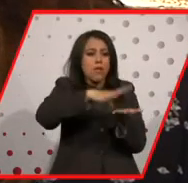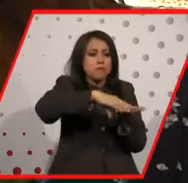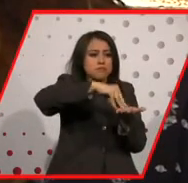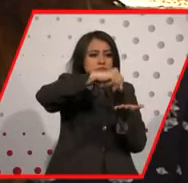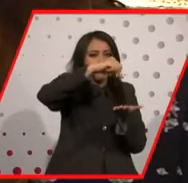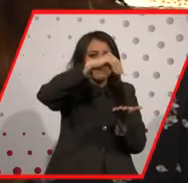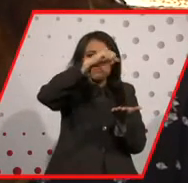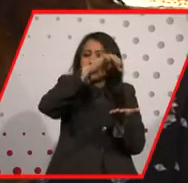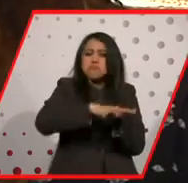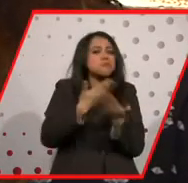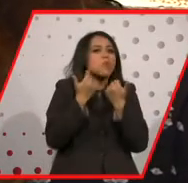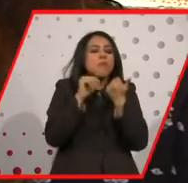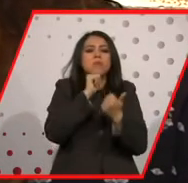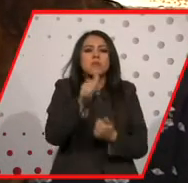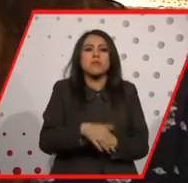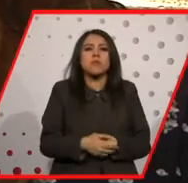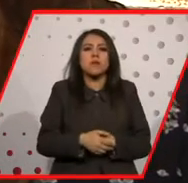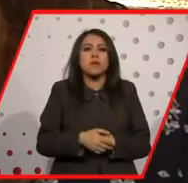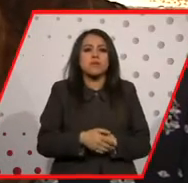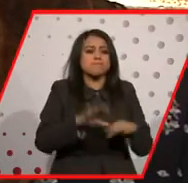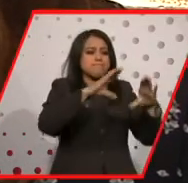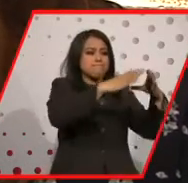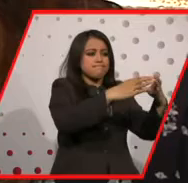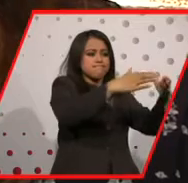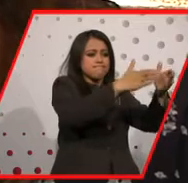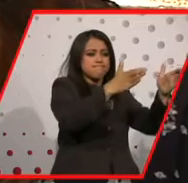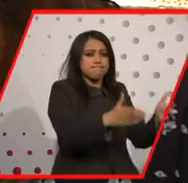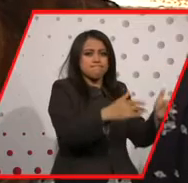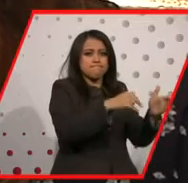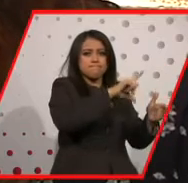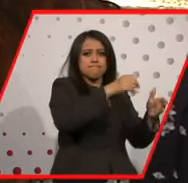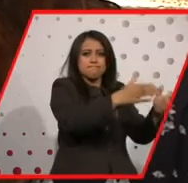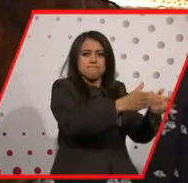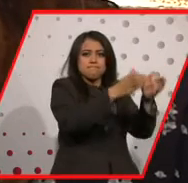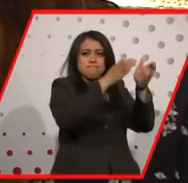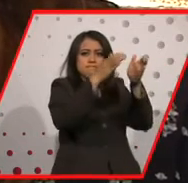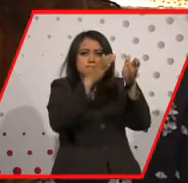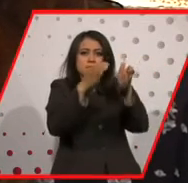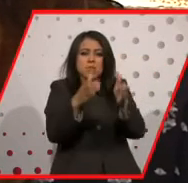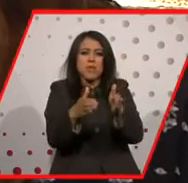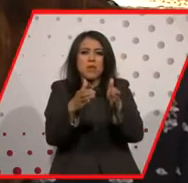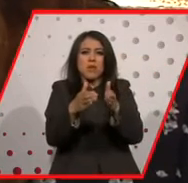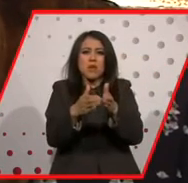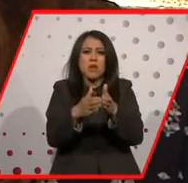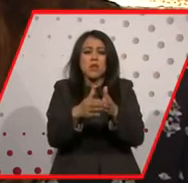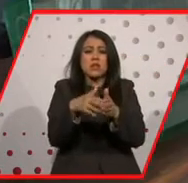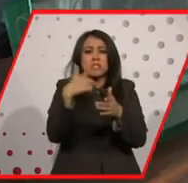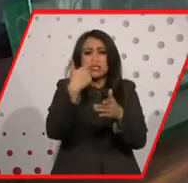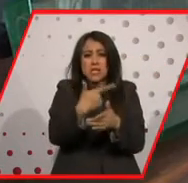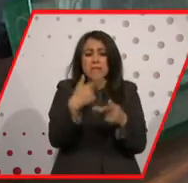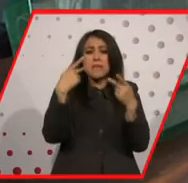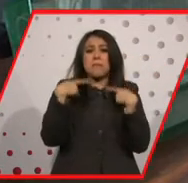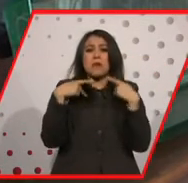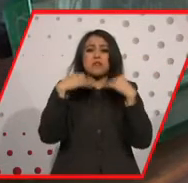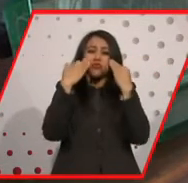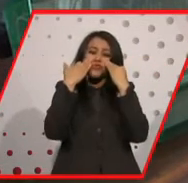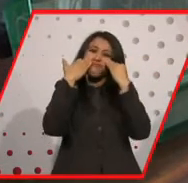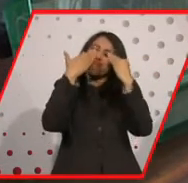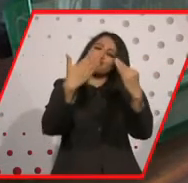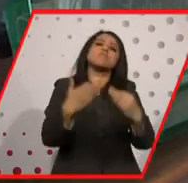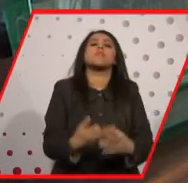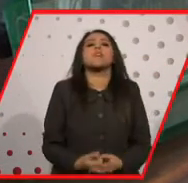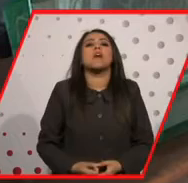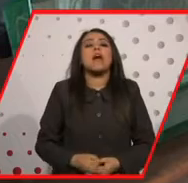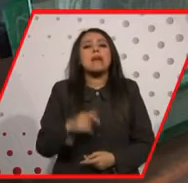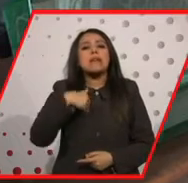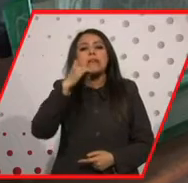cenizas, entonces al no encontrarse las urnas había, y cuando se metieron en la urna había 7 testigos. Refiere que los responsables de